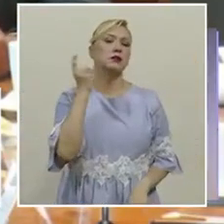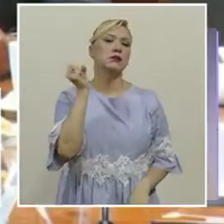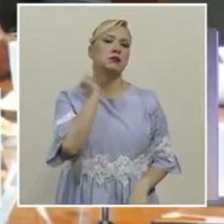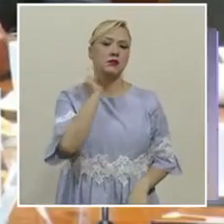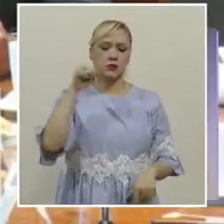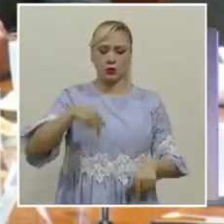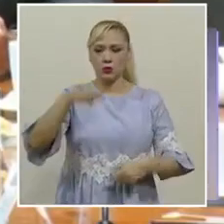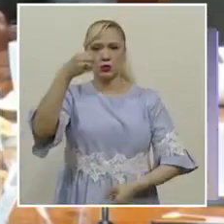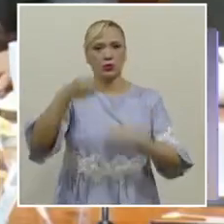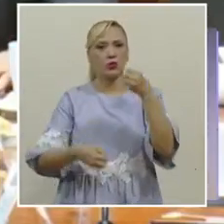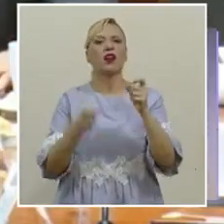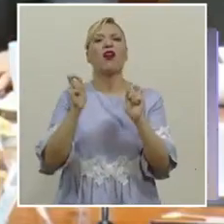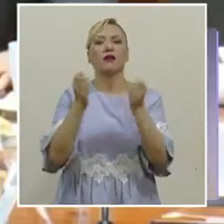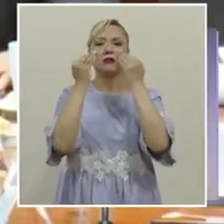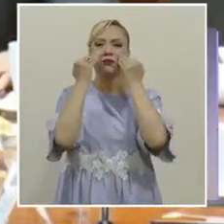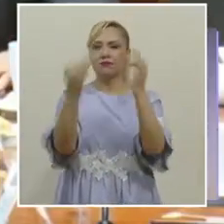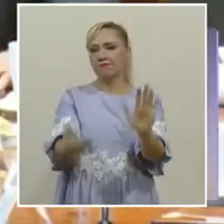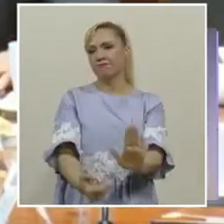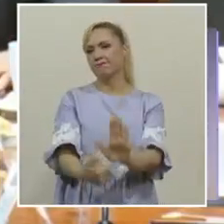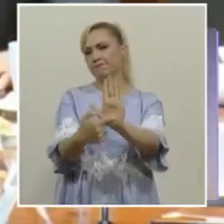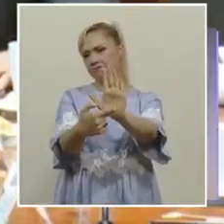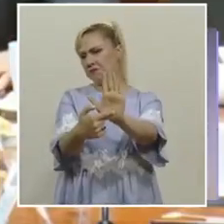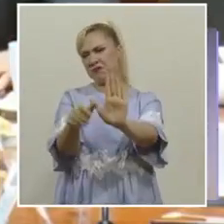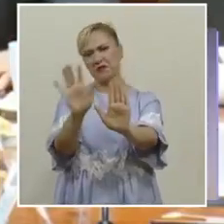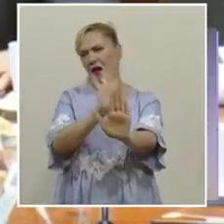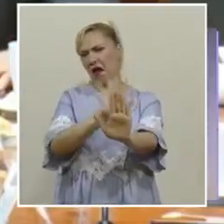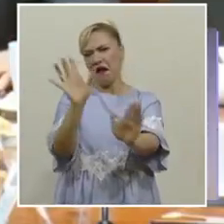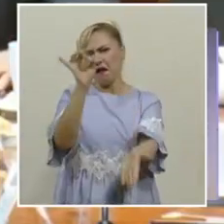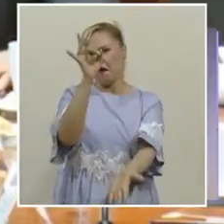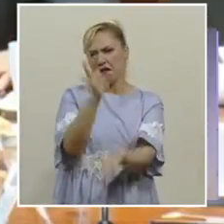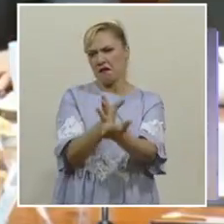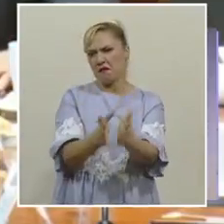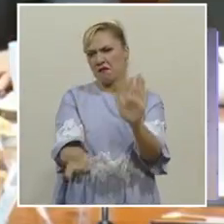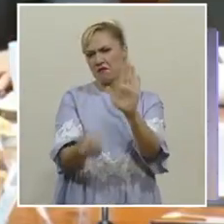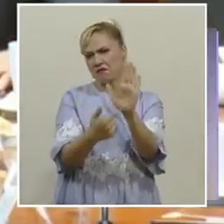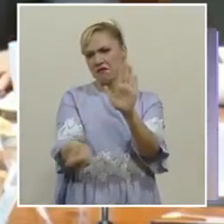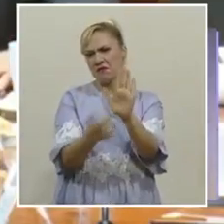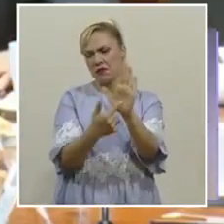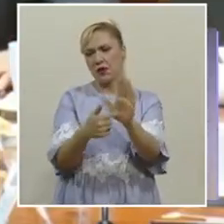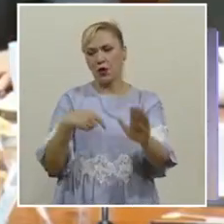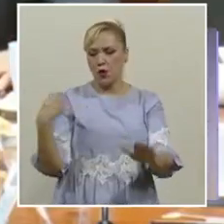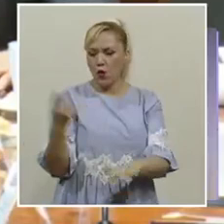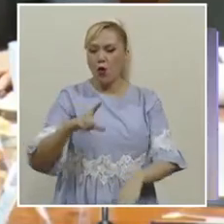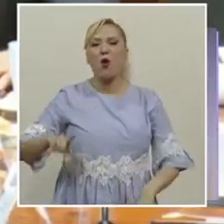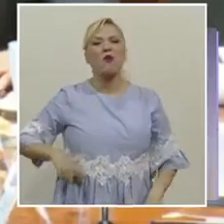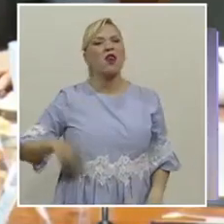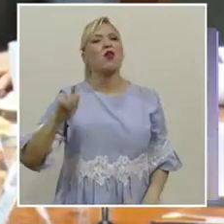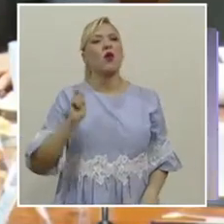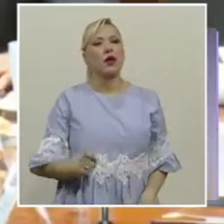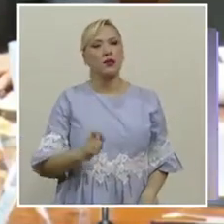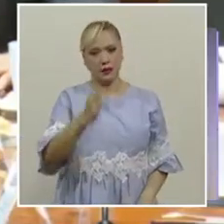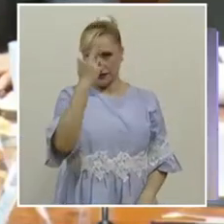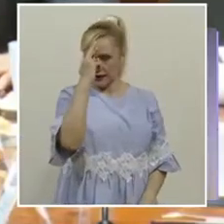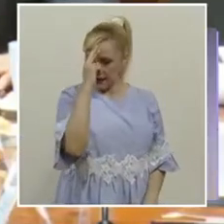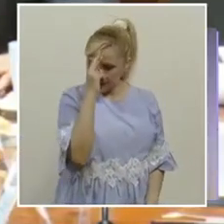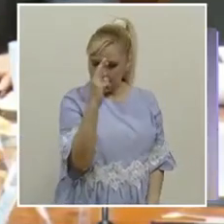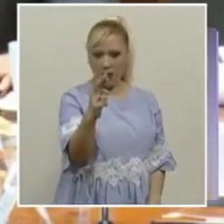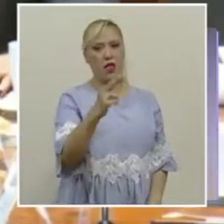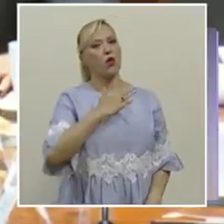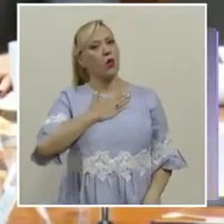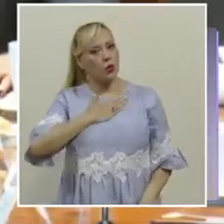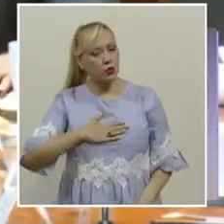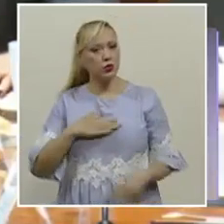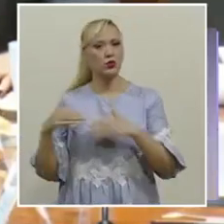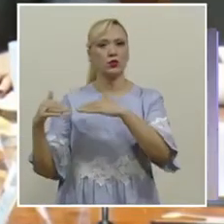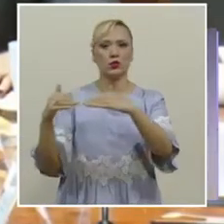la transparencia. La transparencia está en el corazón del gobierno democrático, pues permite que la ciudadanía cuente